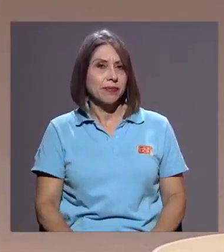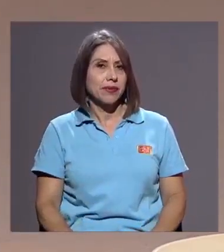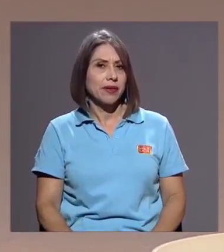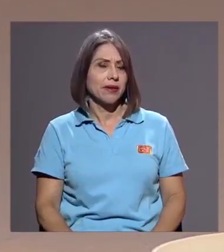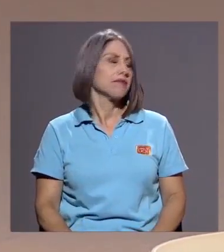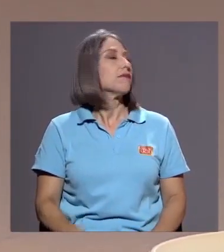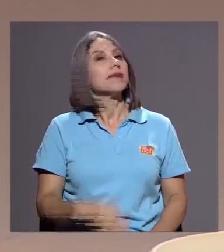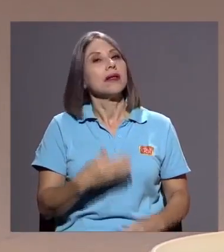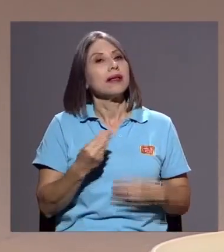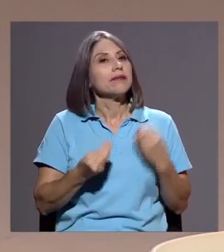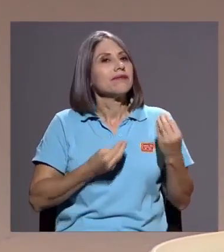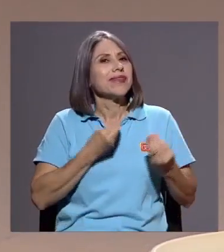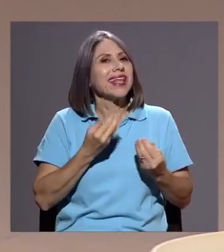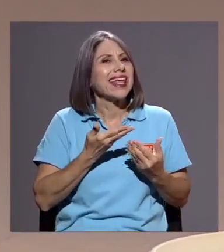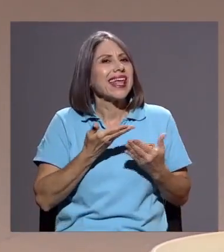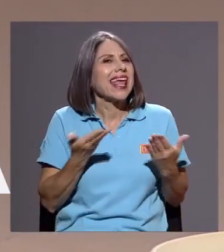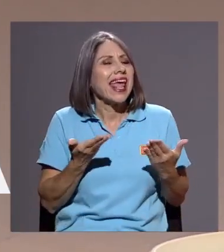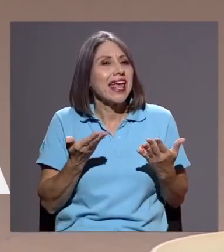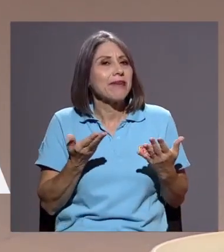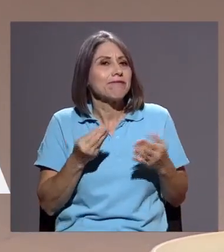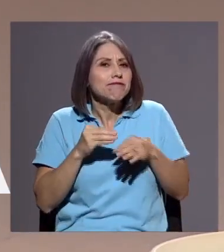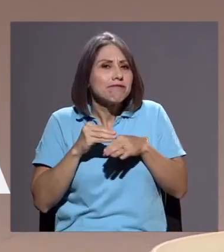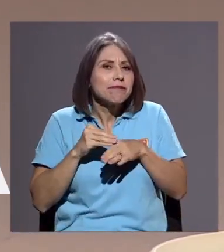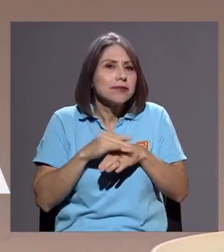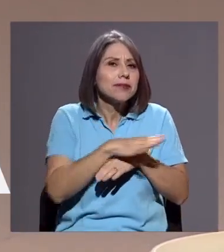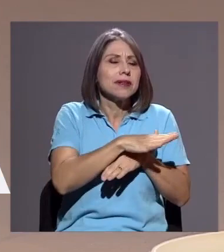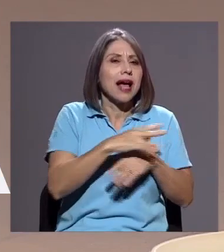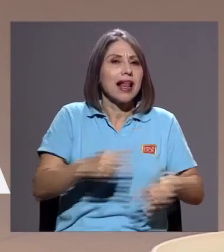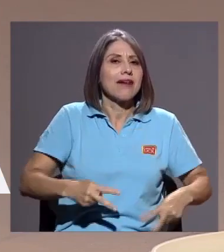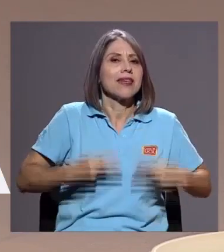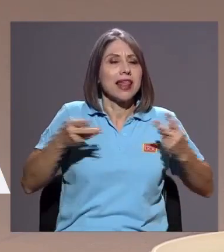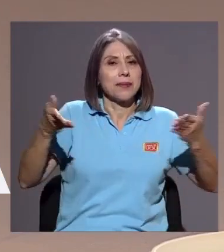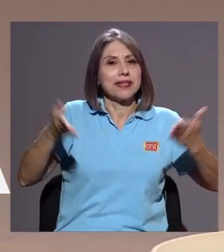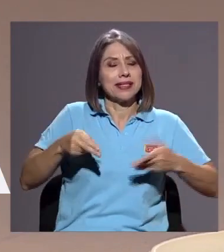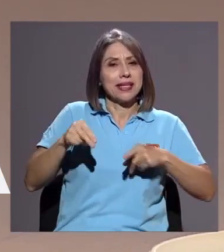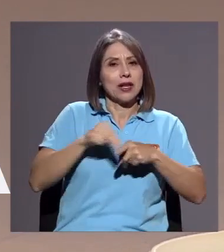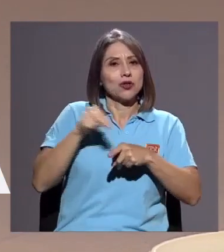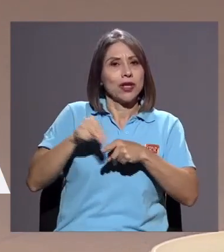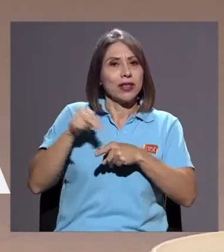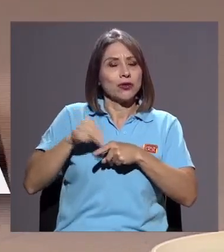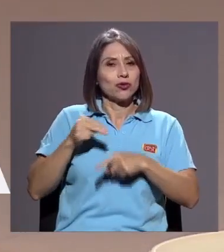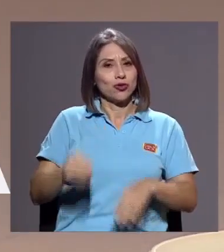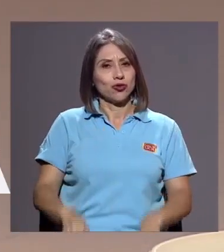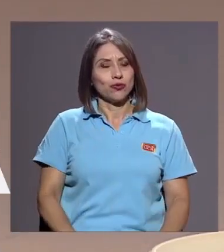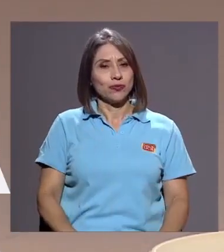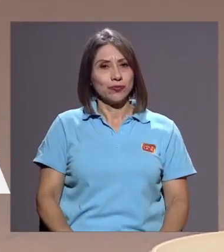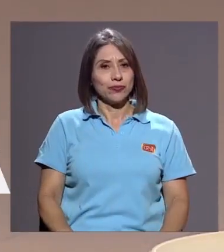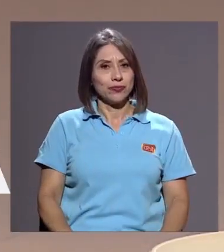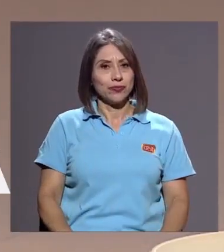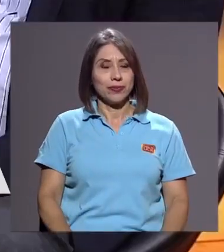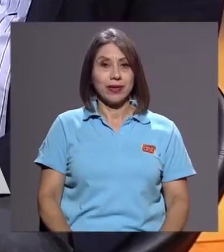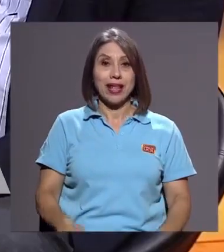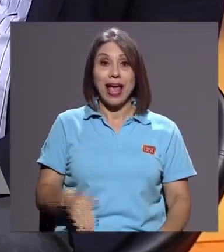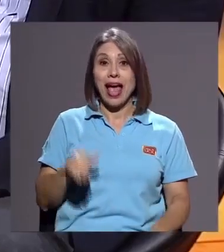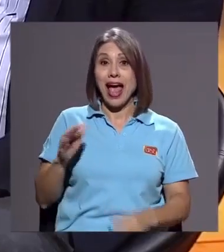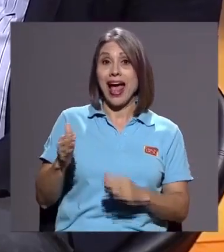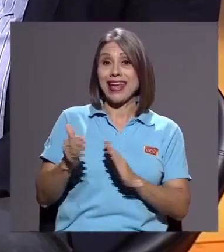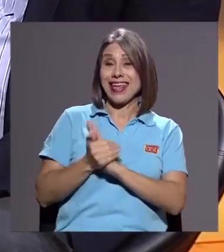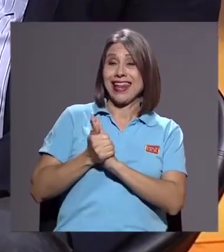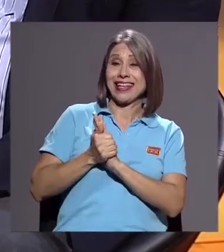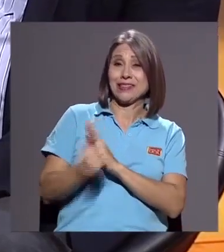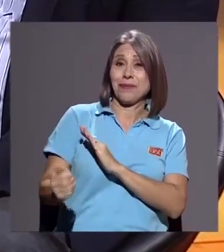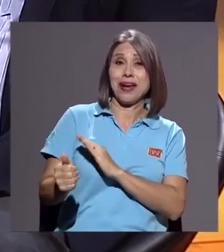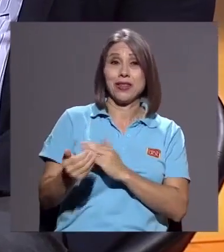¿Qué dimensión le dan a la vida la presencia de los nietos? Aquí el experto es Guti, que tiene